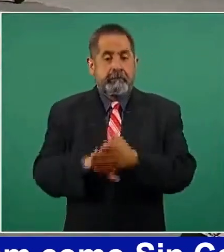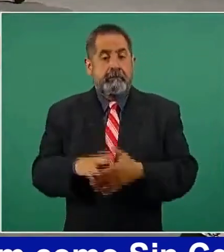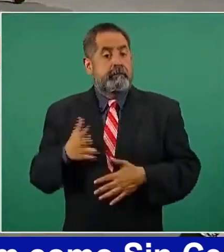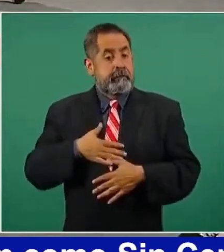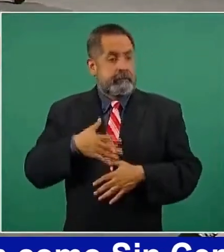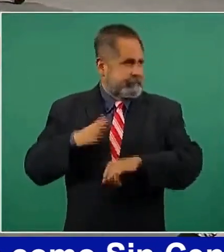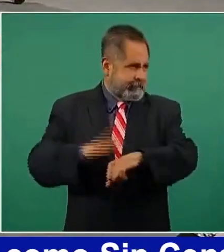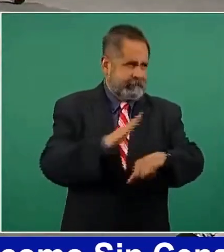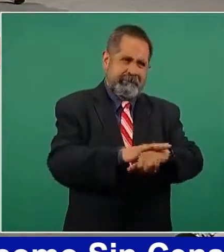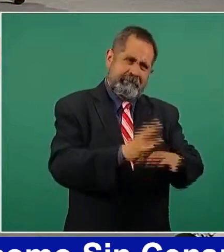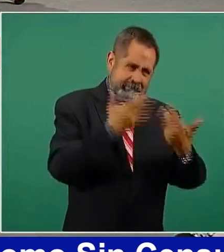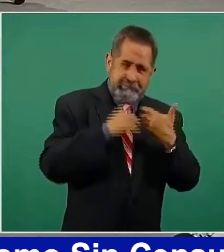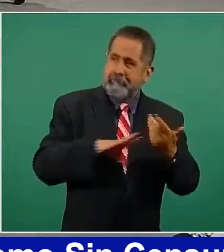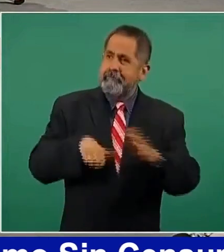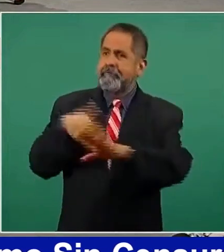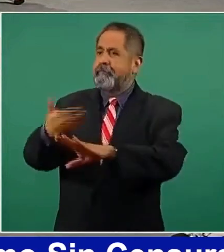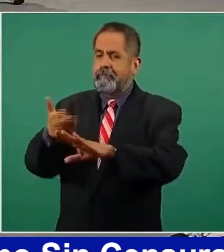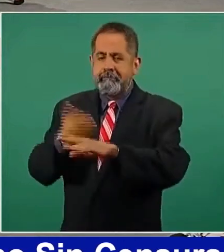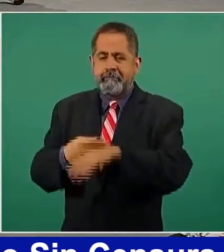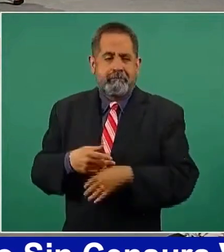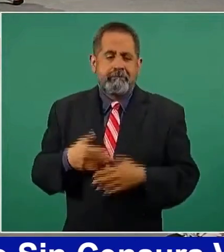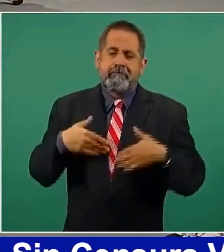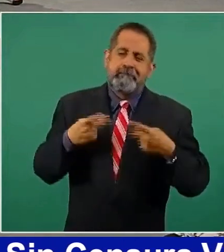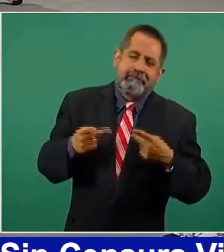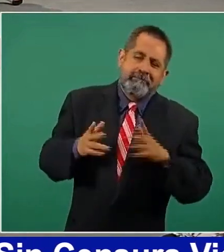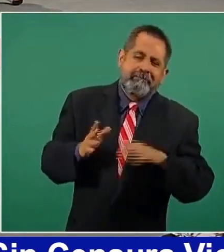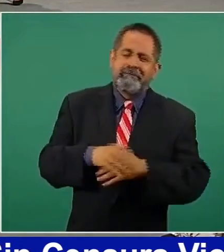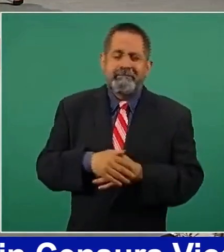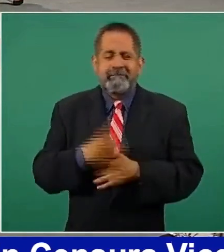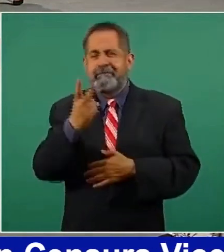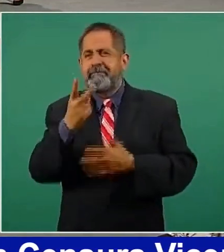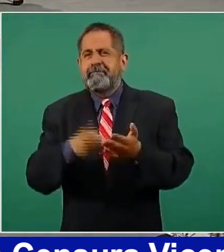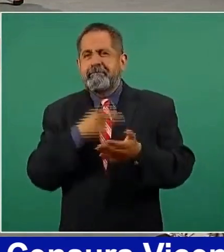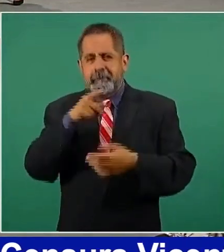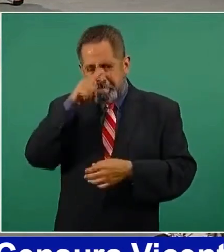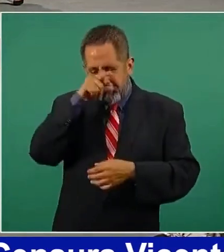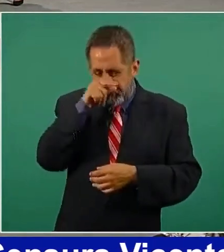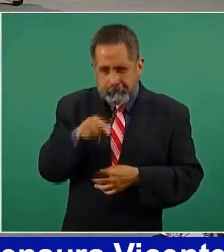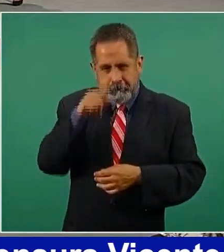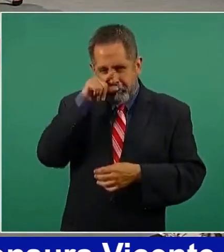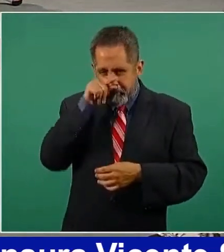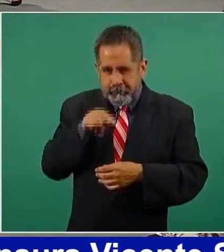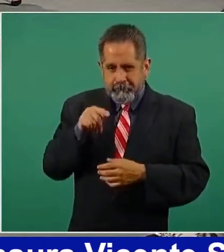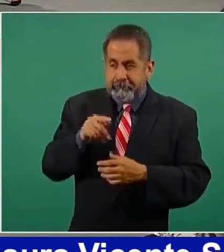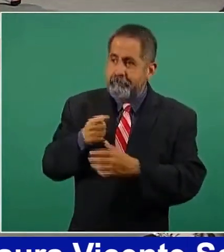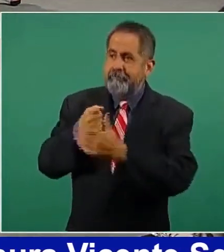a tomar las armas, y no, como 2 intentos.